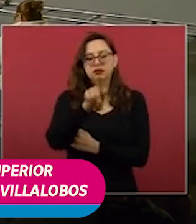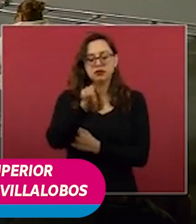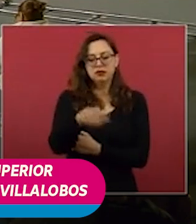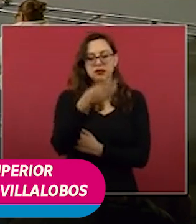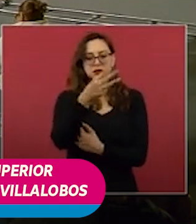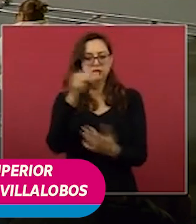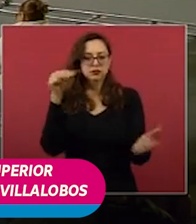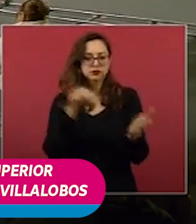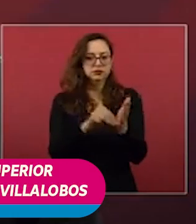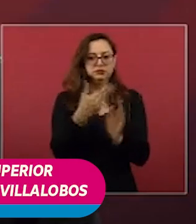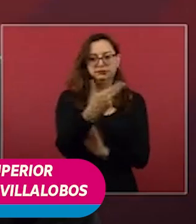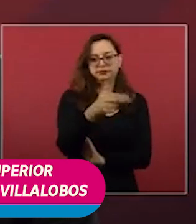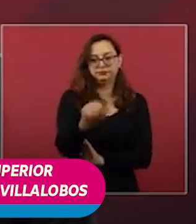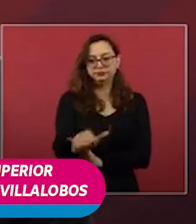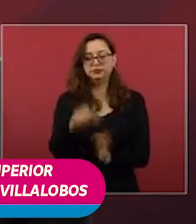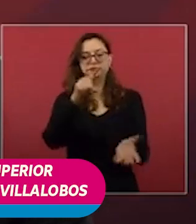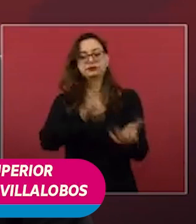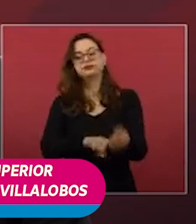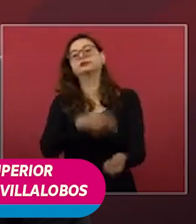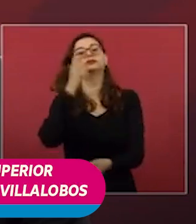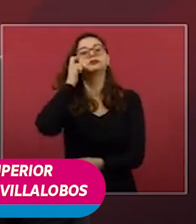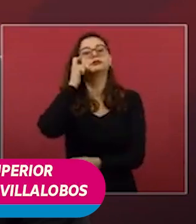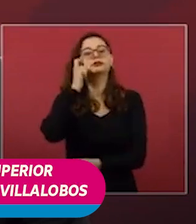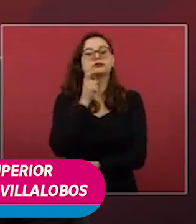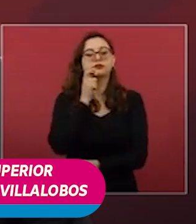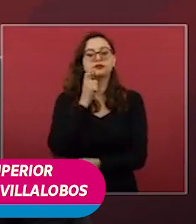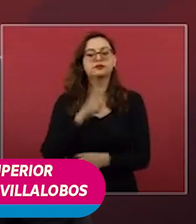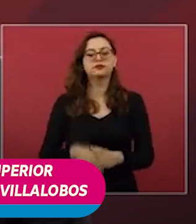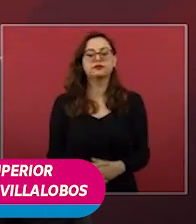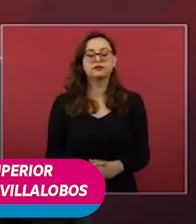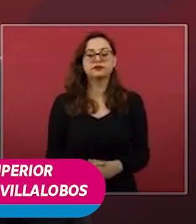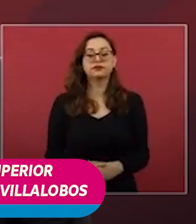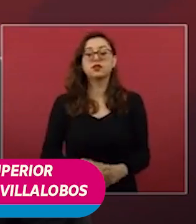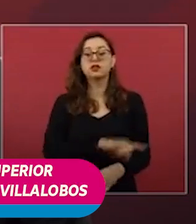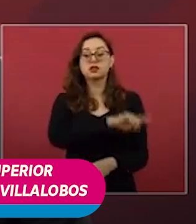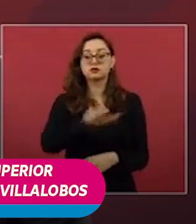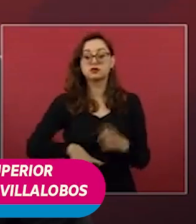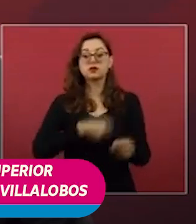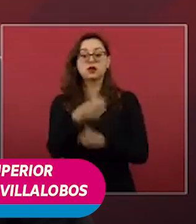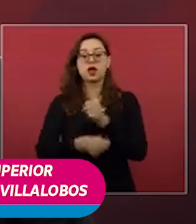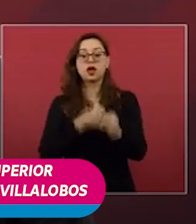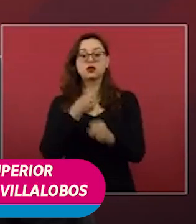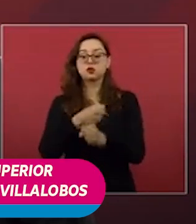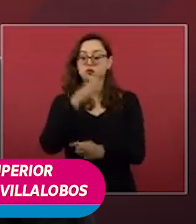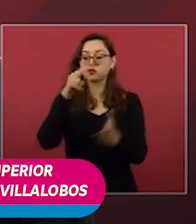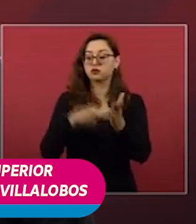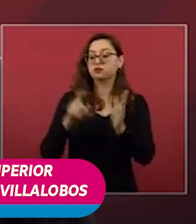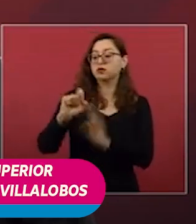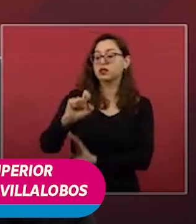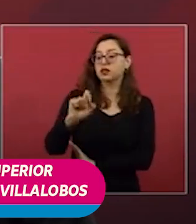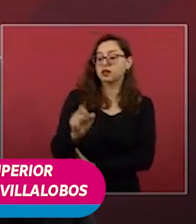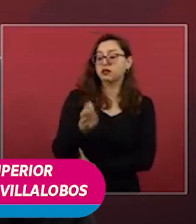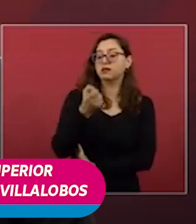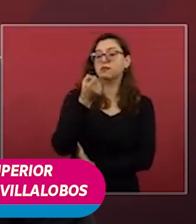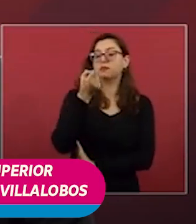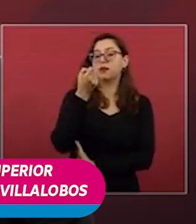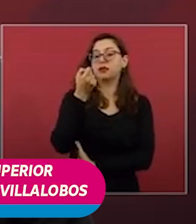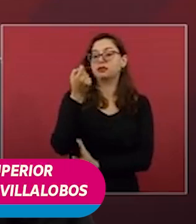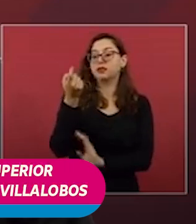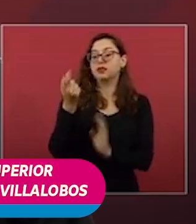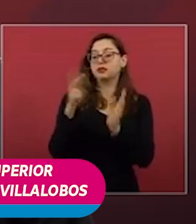473,000 hectáreas en el estado de Guerrero. El siguiente año, en el 2020, se incorporan